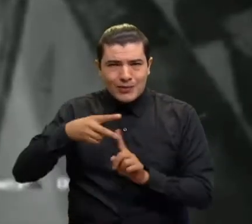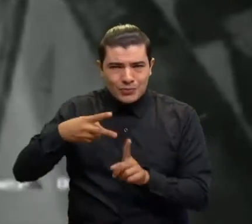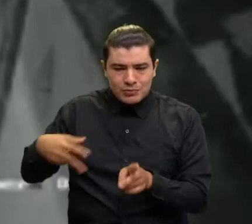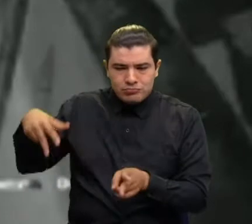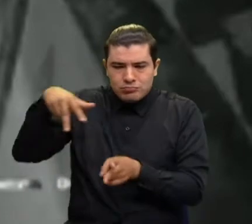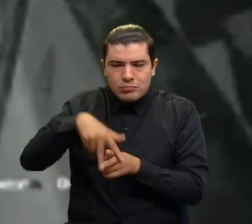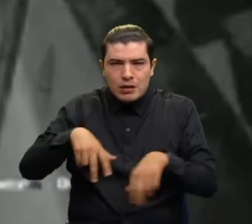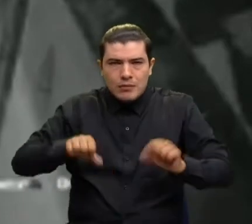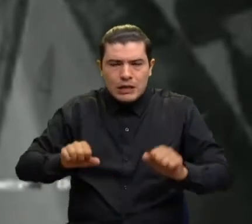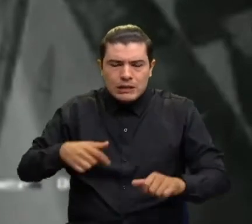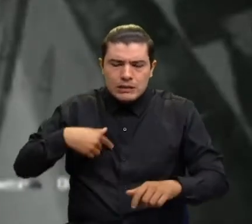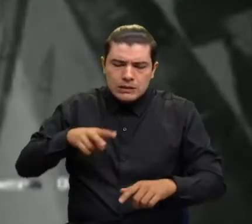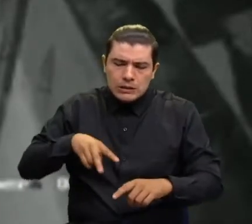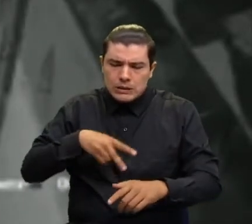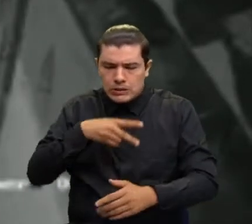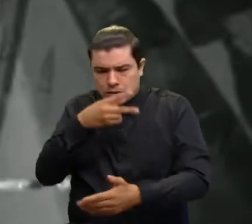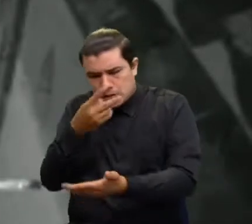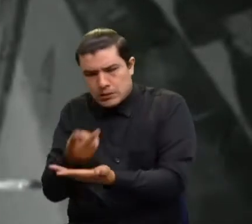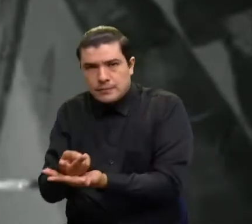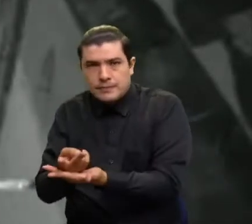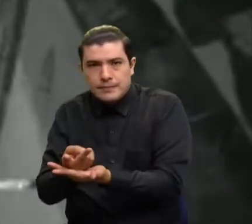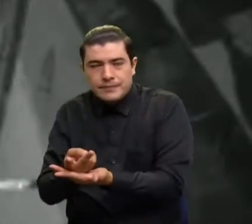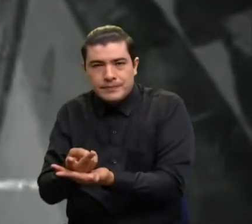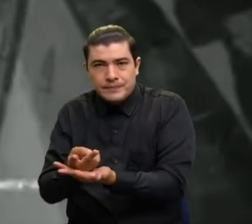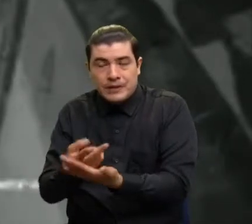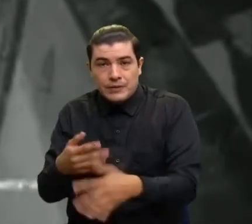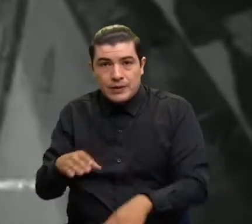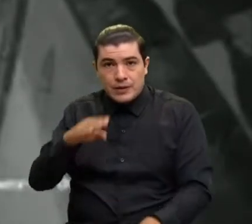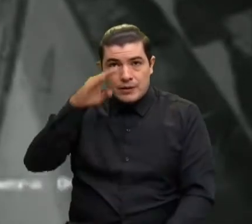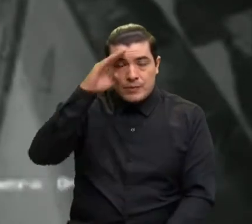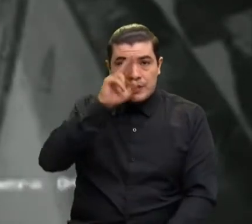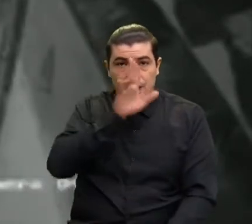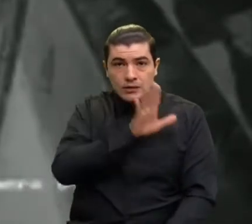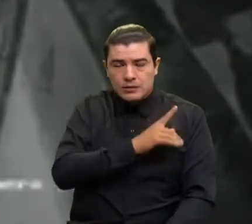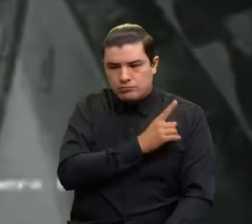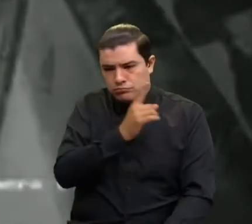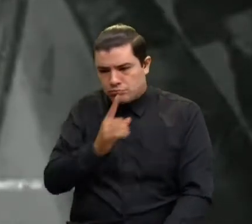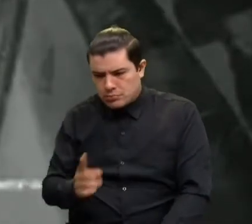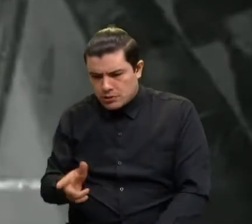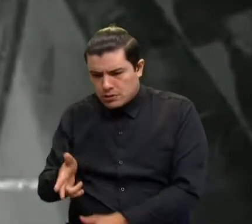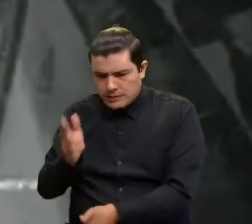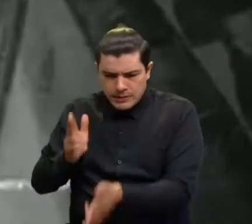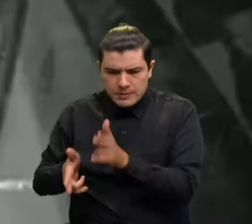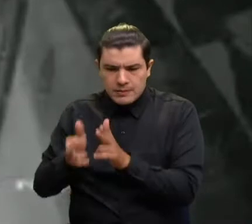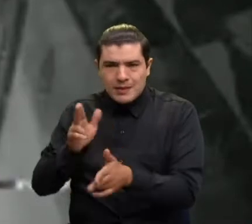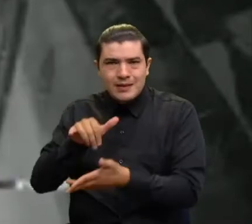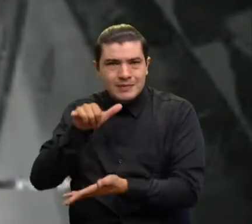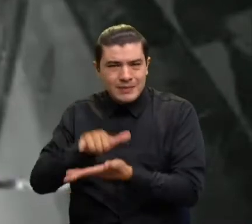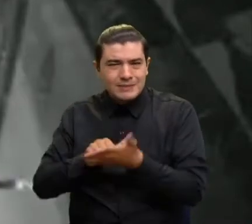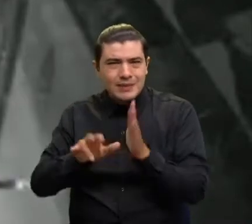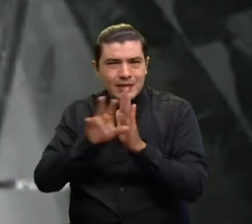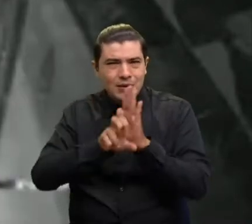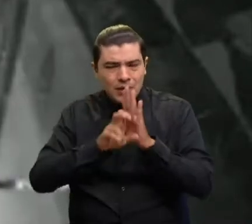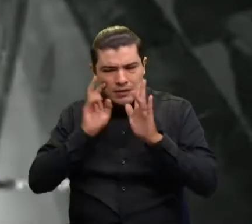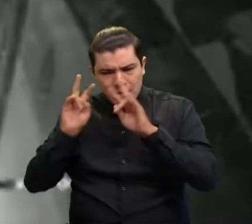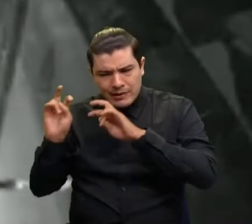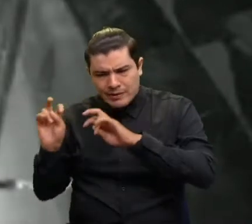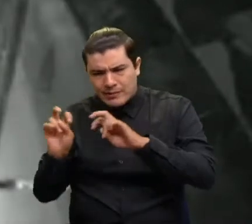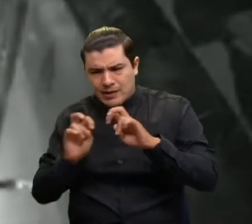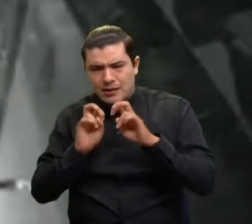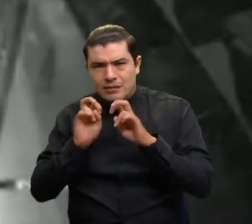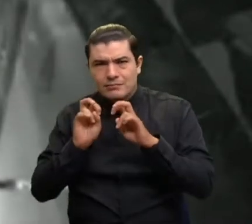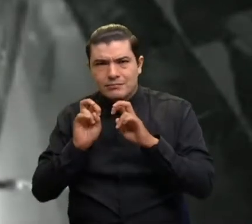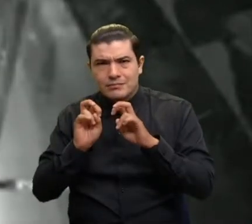motocicleta, empieza a caer al suelo, momento en el que llega el uniformado que le disparó, lo que contrasta la teoría de las autoridades que en primera